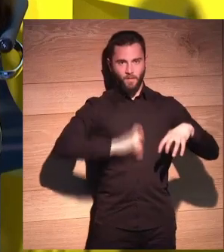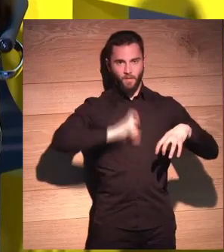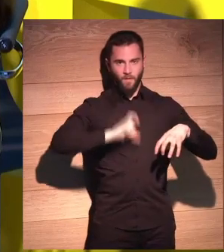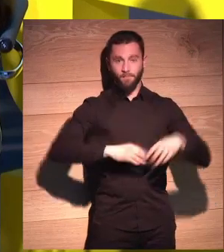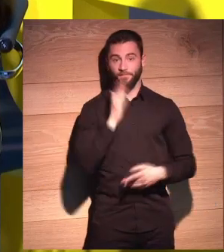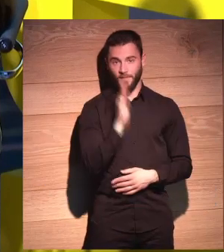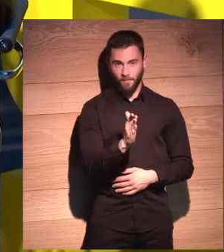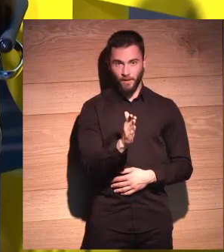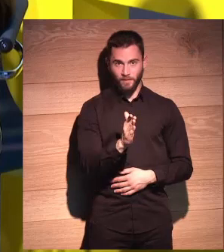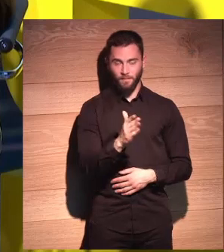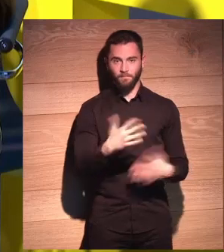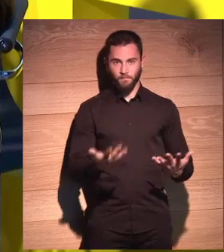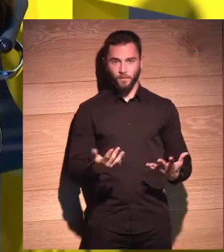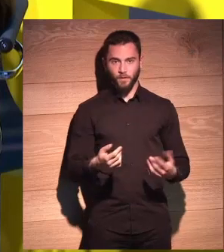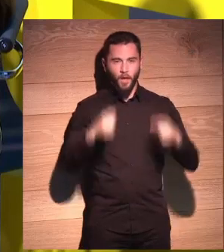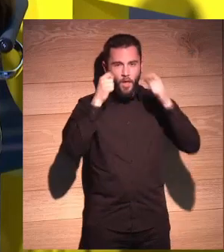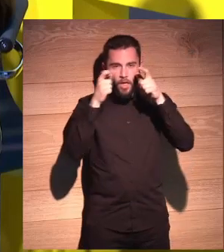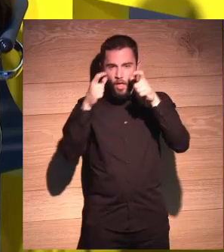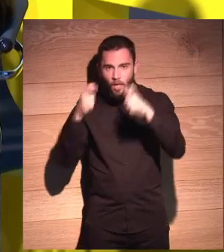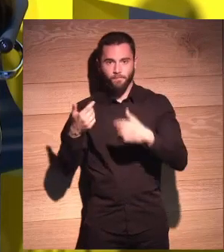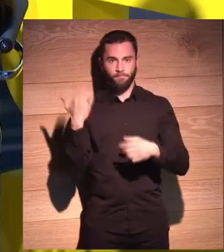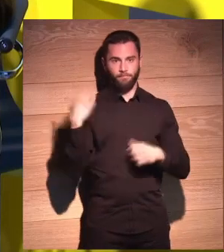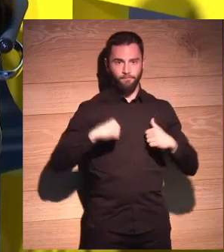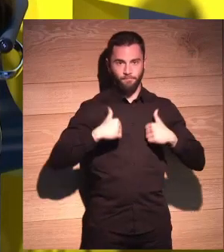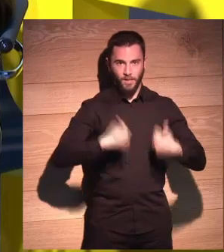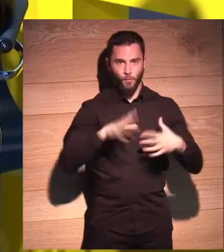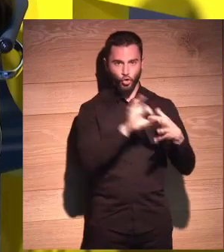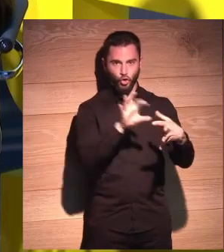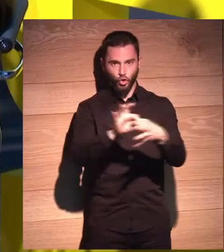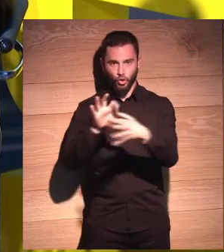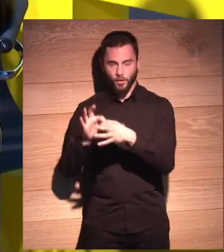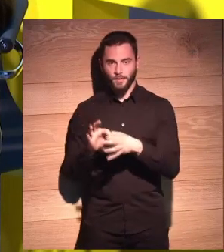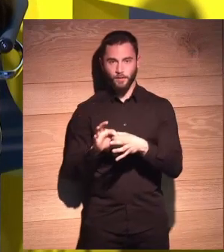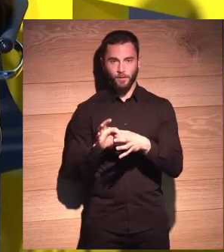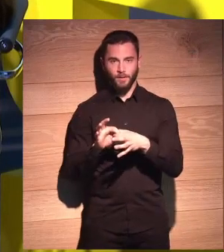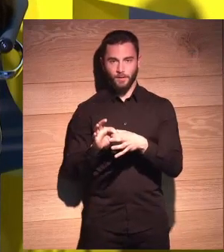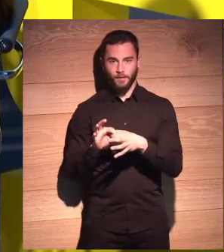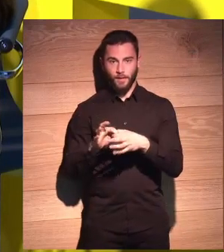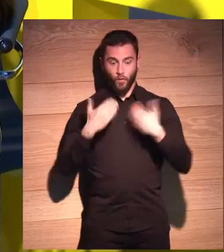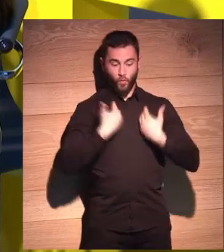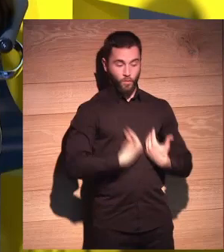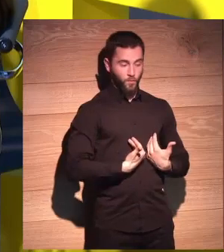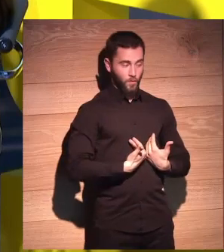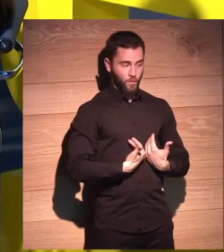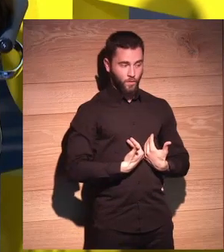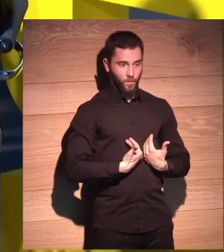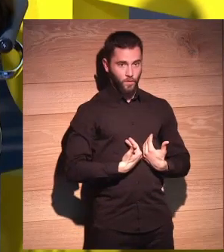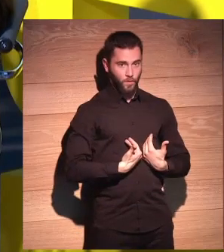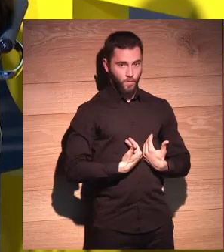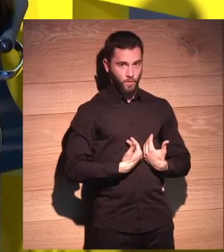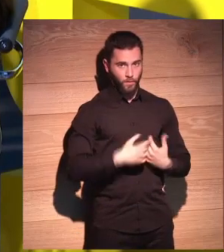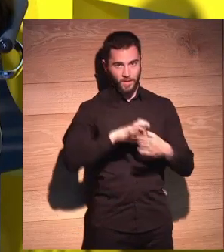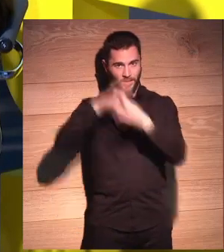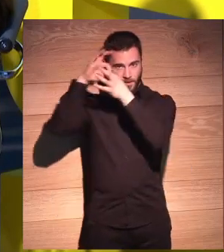etcétera. O sea que estamos ahora empezando a descubrir pues esas conexiones también que existen entre el cuerpo físico y